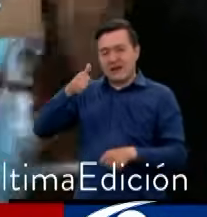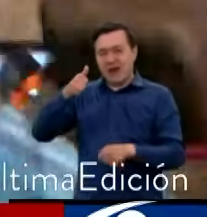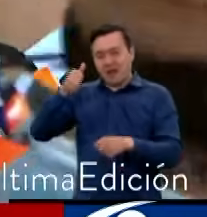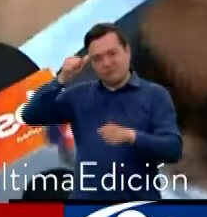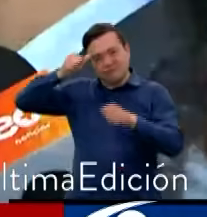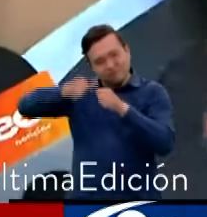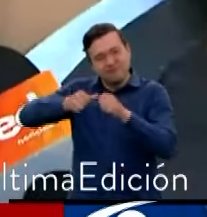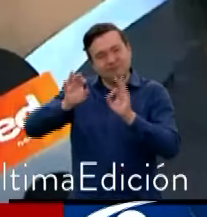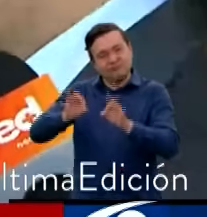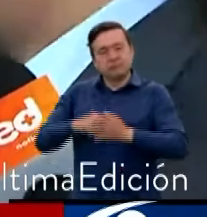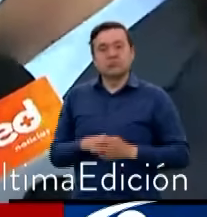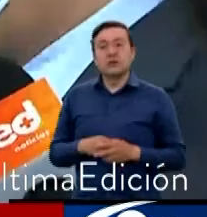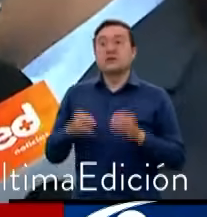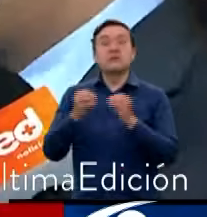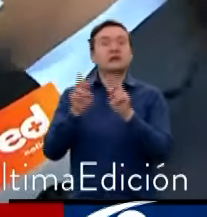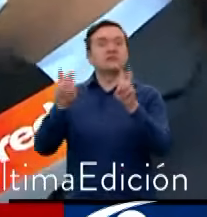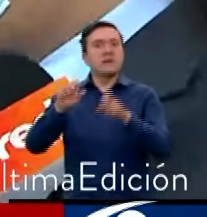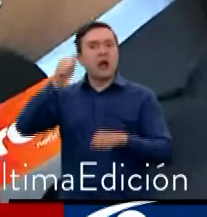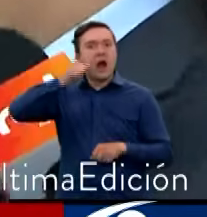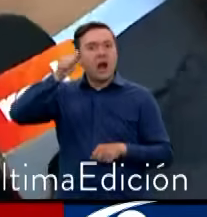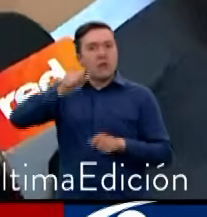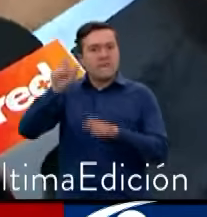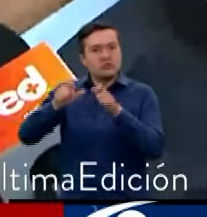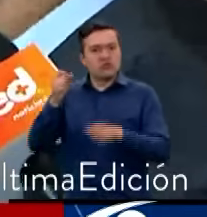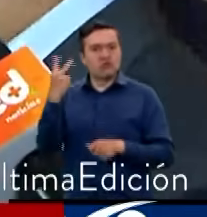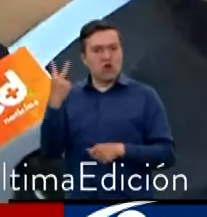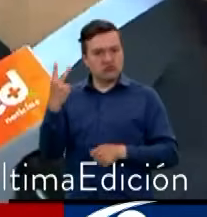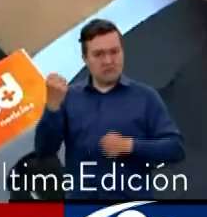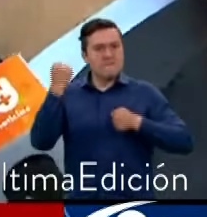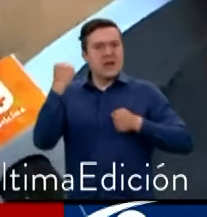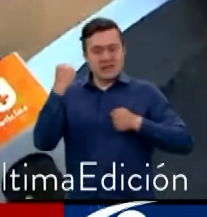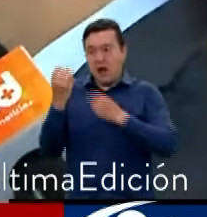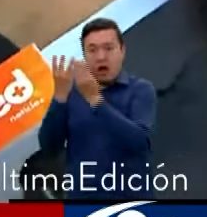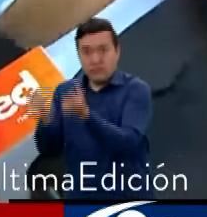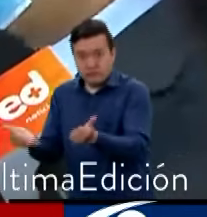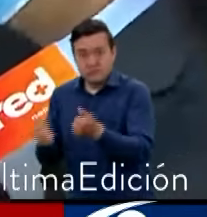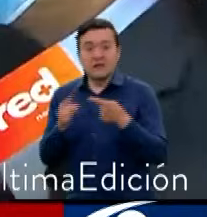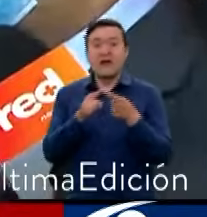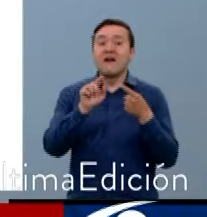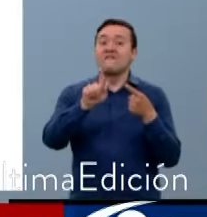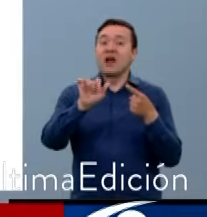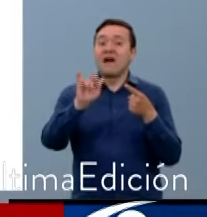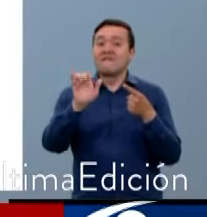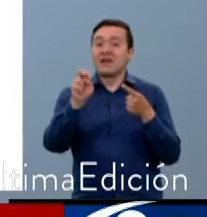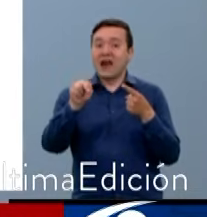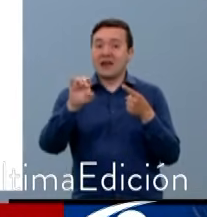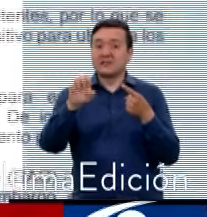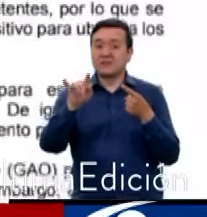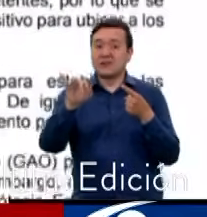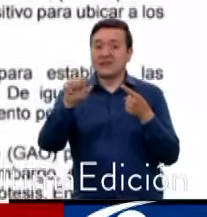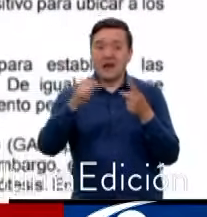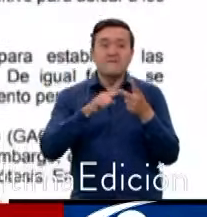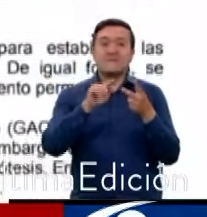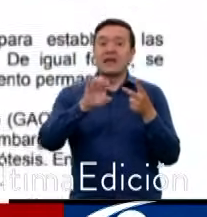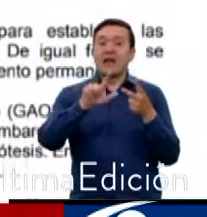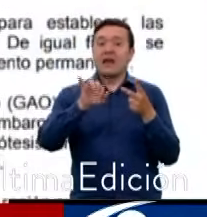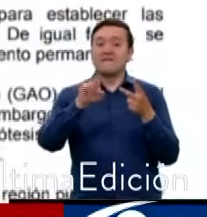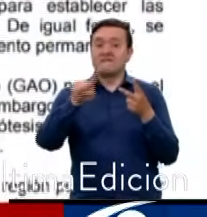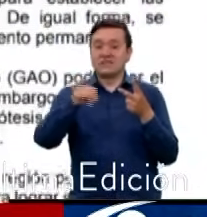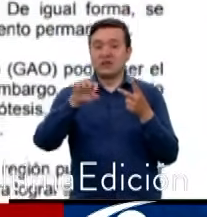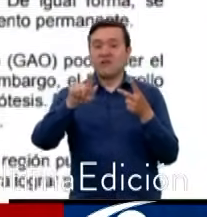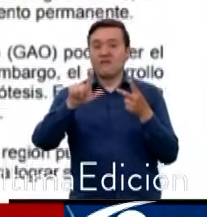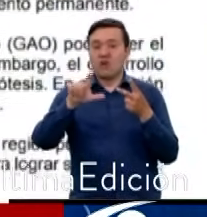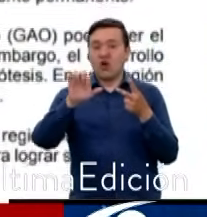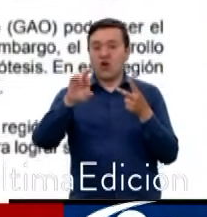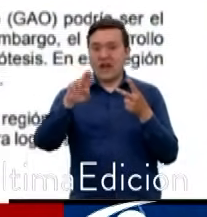de dos soldados en el departamento de Arauca. Se trata puntualmente del sargento Fabián Andrés Espitia y el soldado profesional Elvis Andrés Flores del